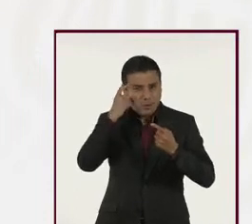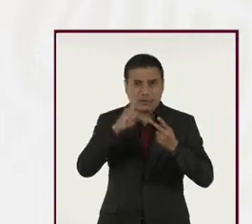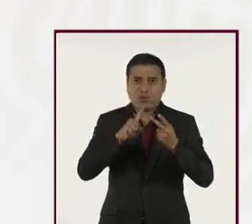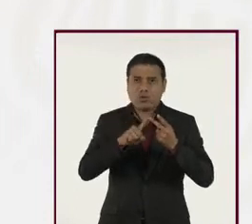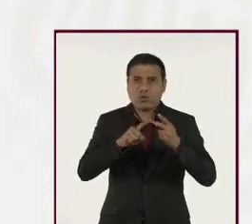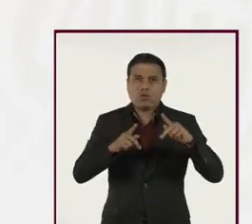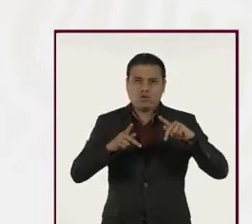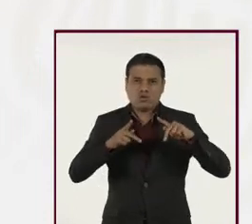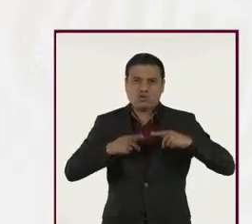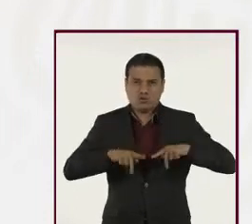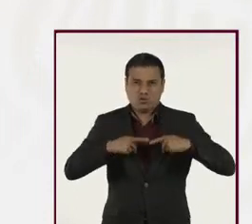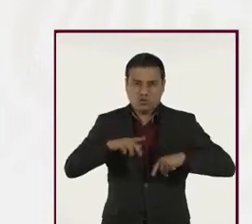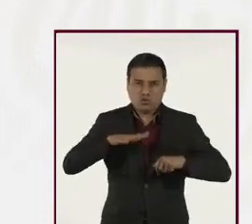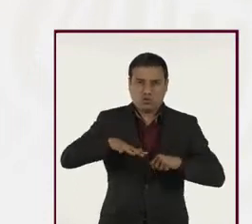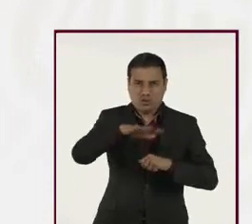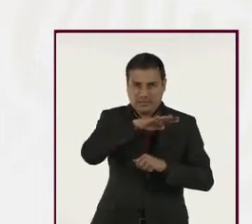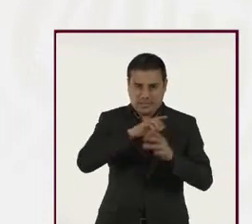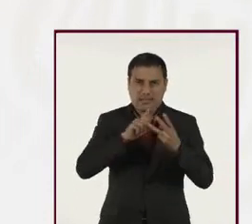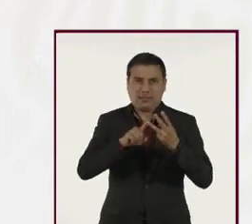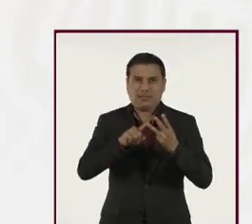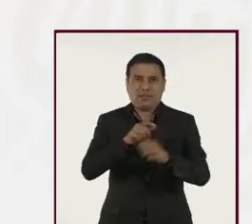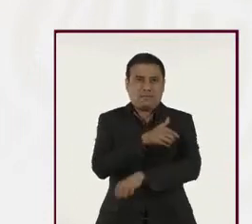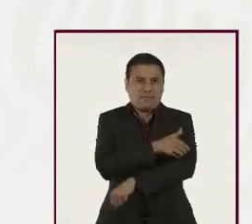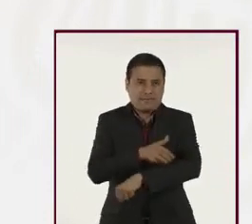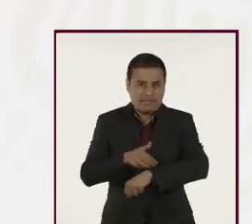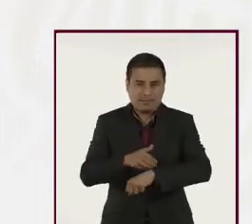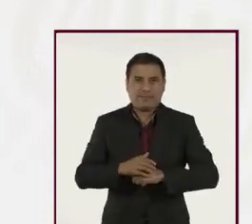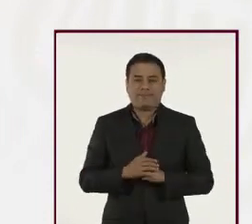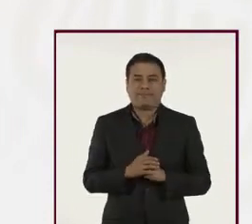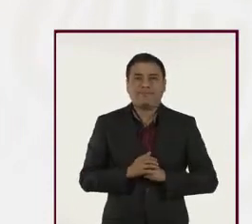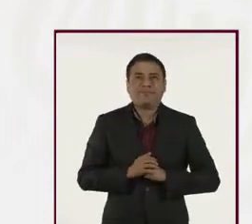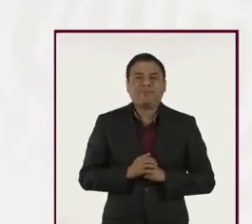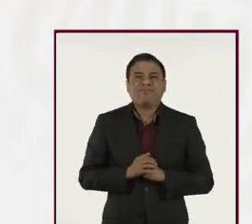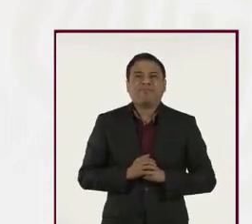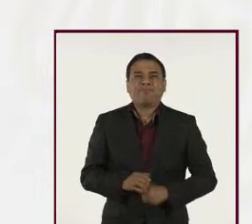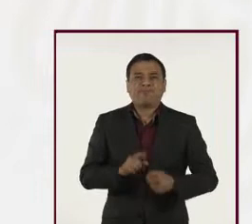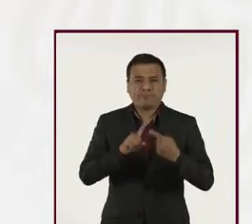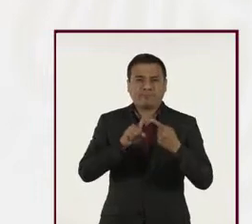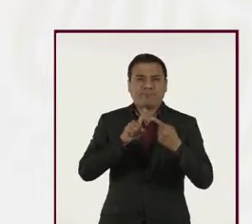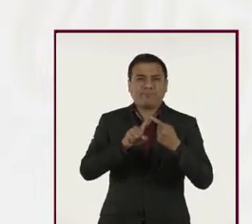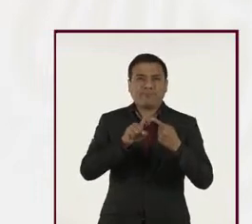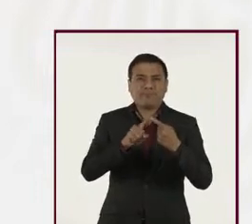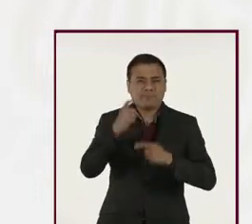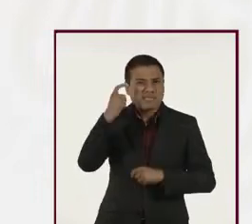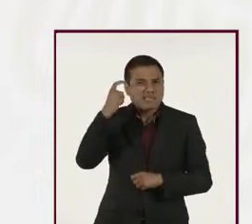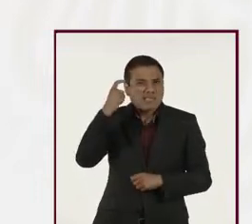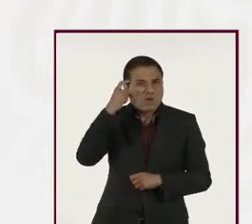en factores familiares. ¿Qué encontramos dentro de los factores